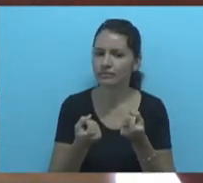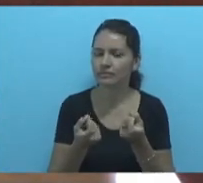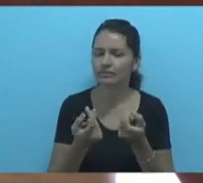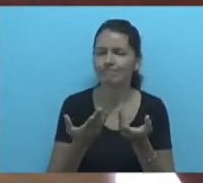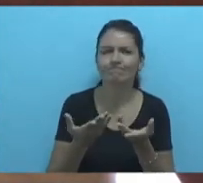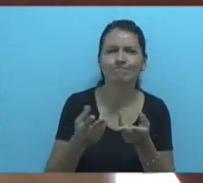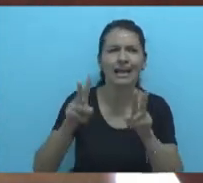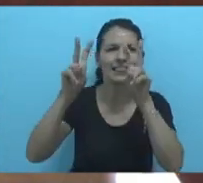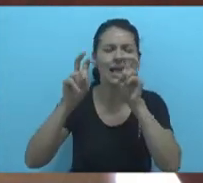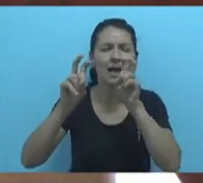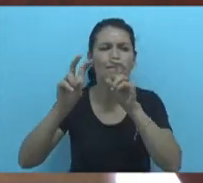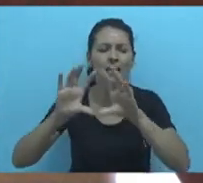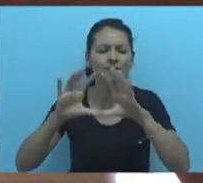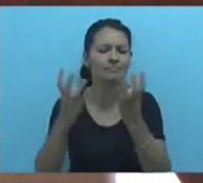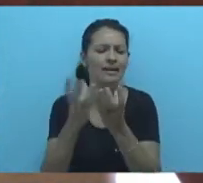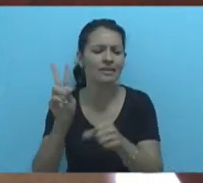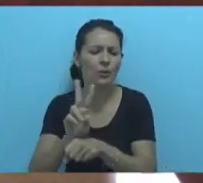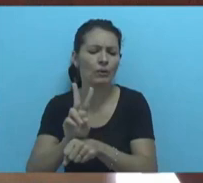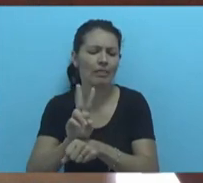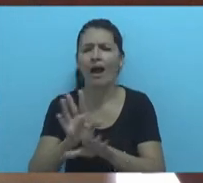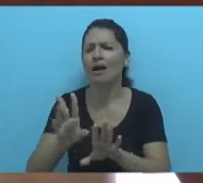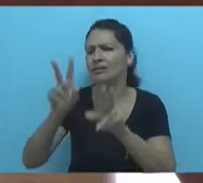ambiental como una cuestión secundaria o atada